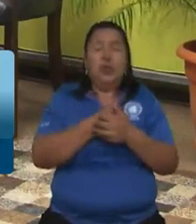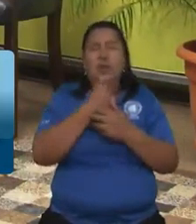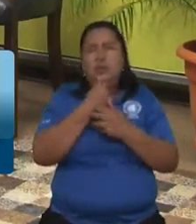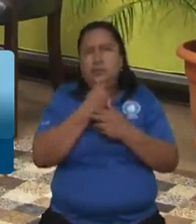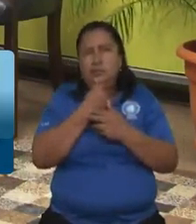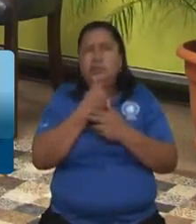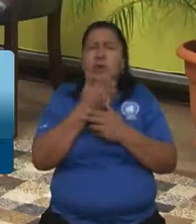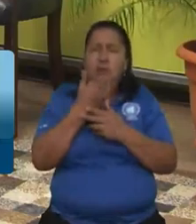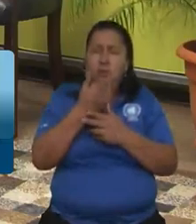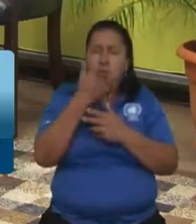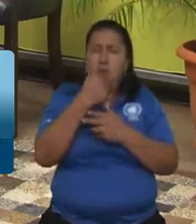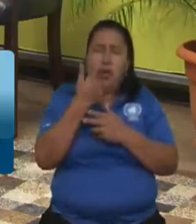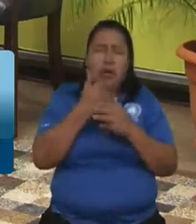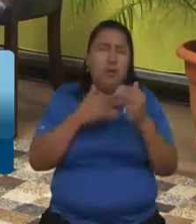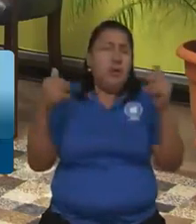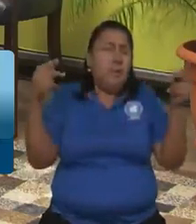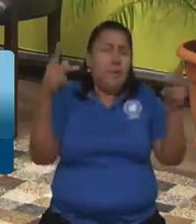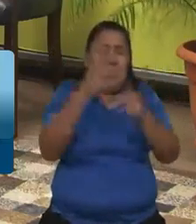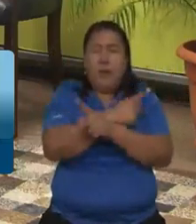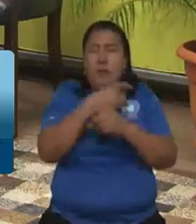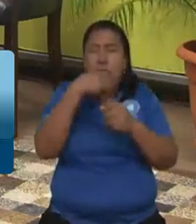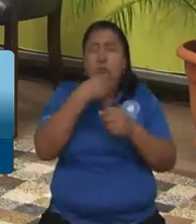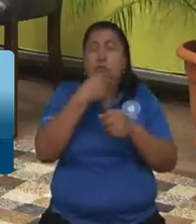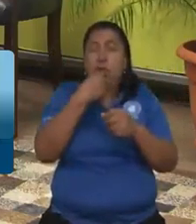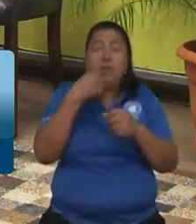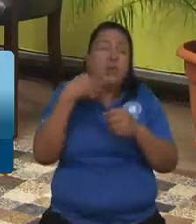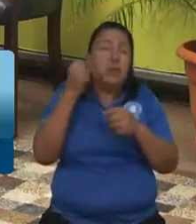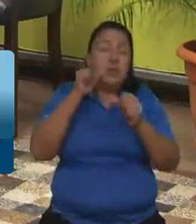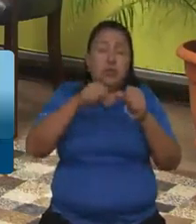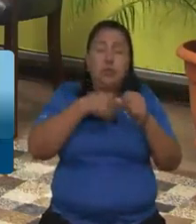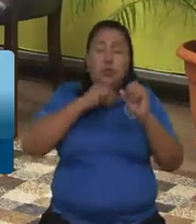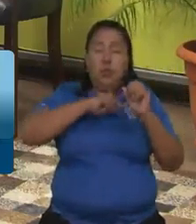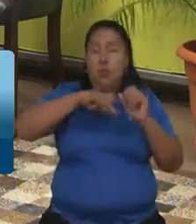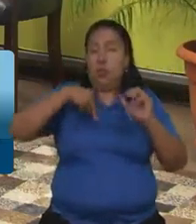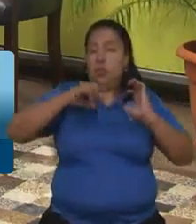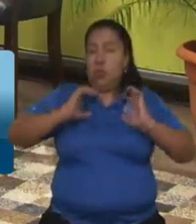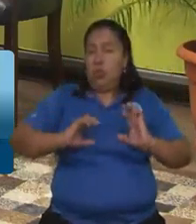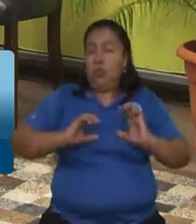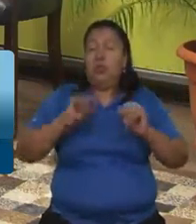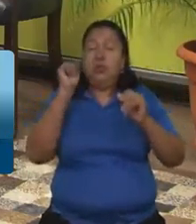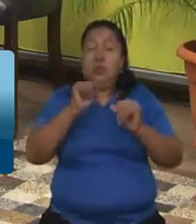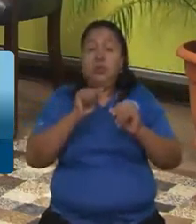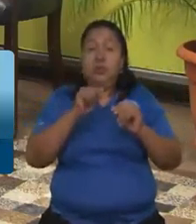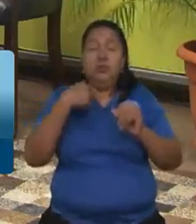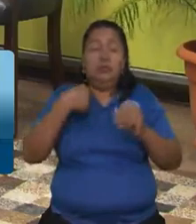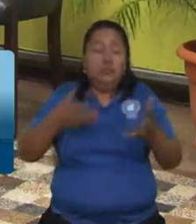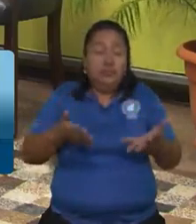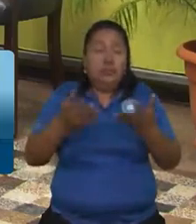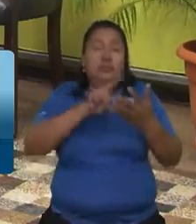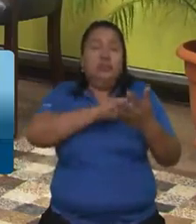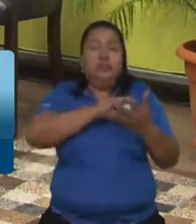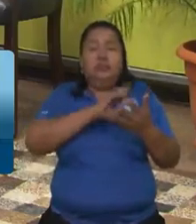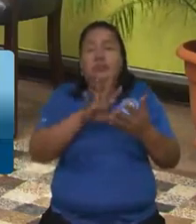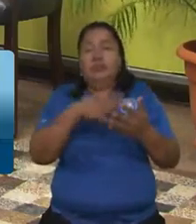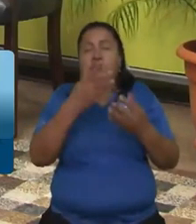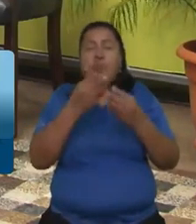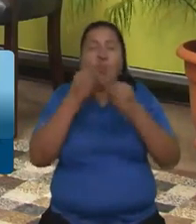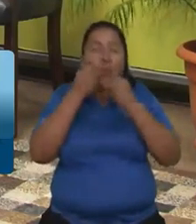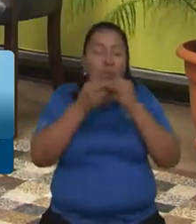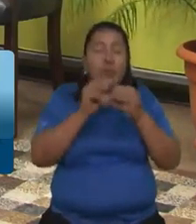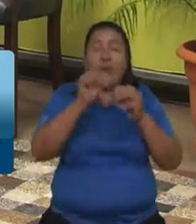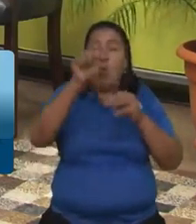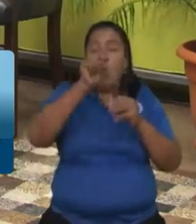nada saludable, porque la saliva tiene un montón de gérmenes. Sí. Obviamente. ¿Qué daño estamos causando a nuestro